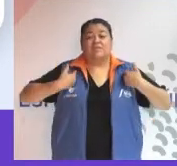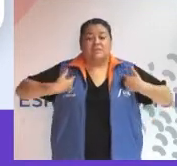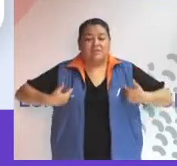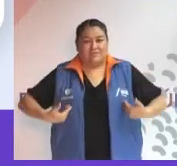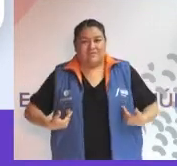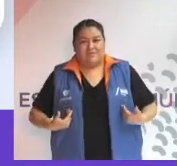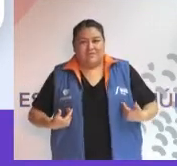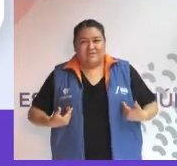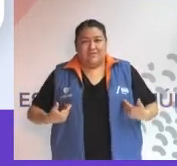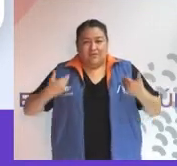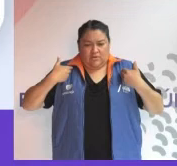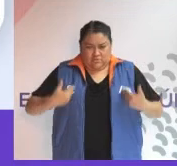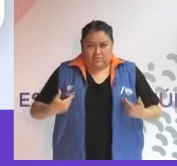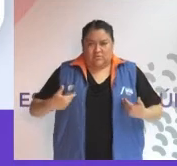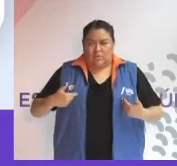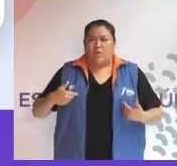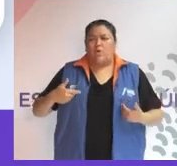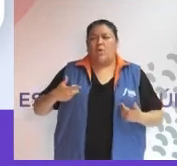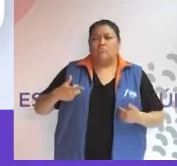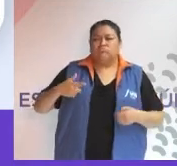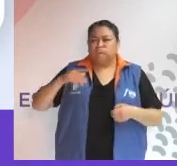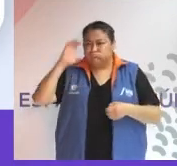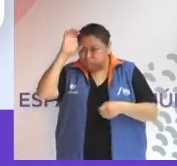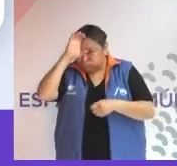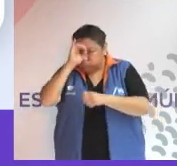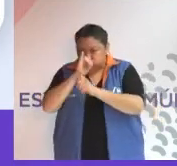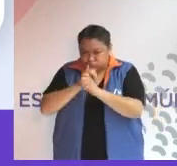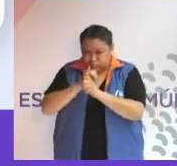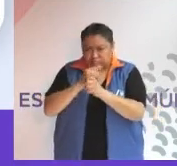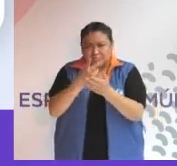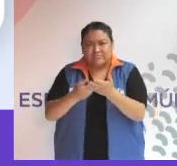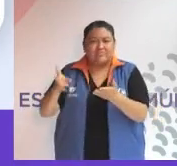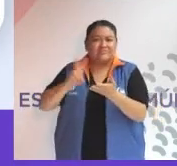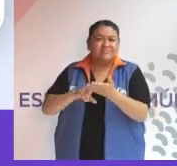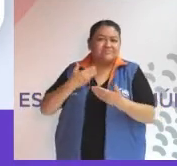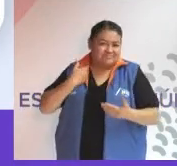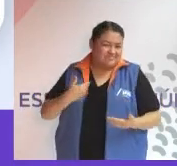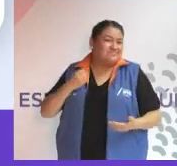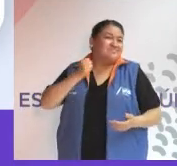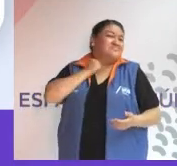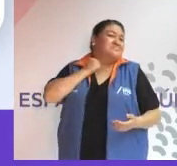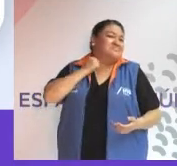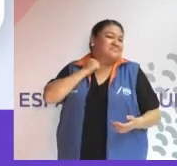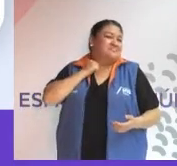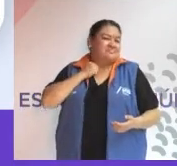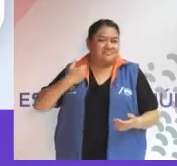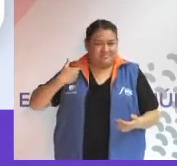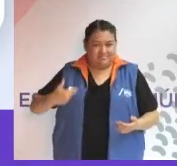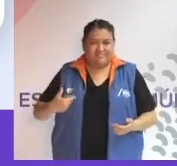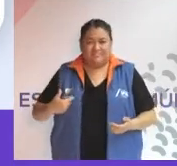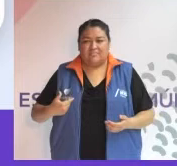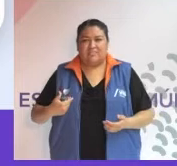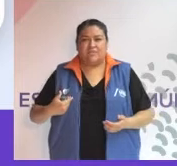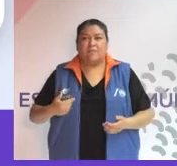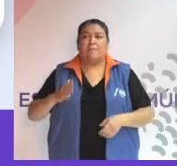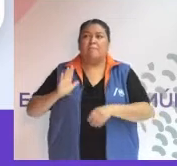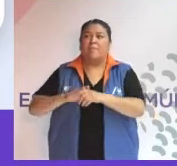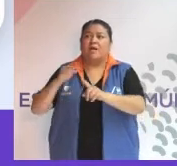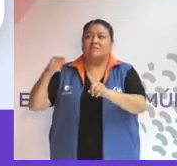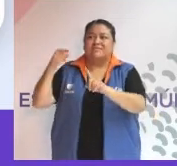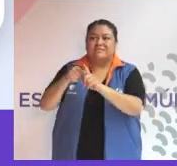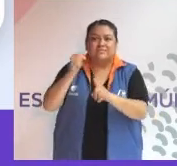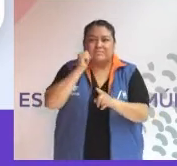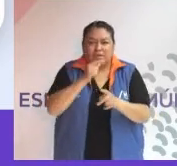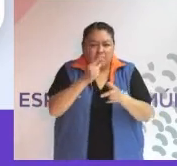soy científico social, he sido senador, pero sobre todo me he especializado en medir